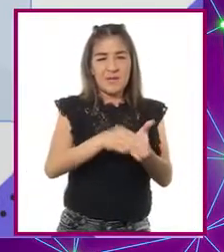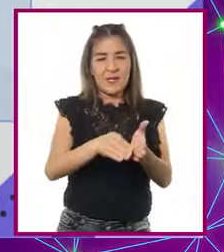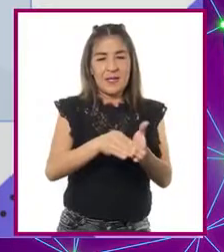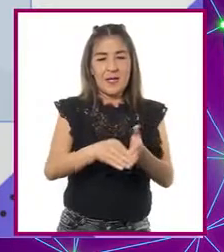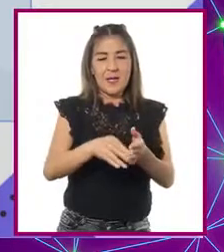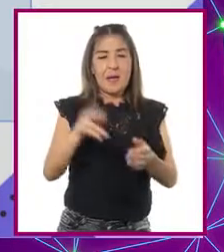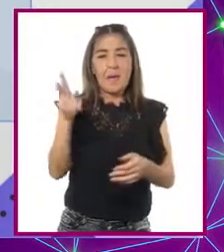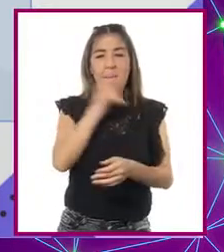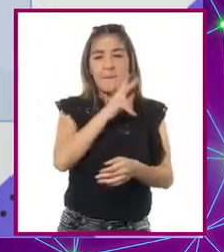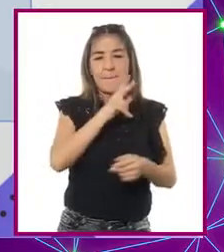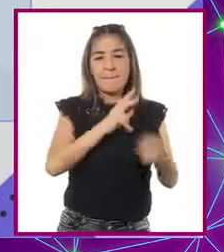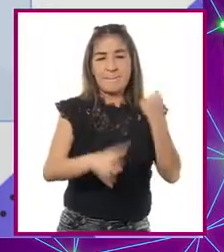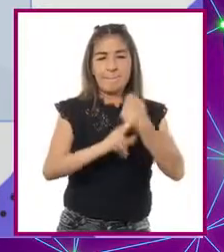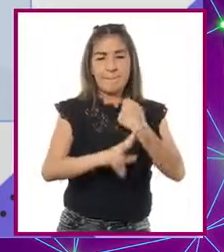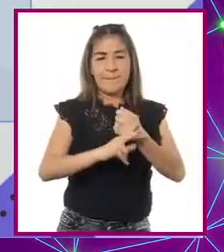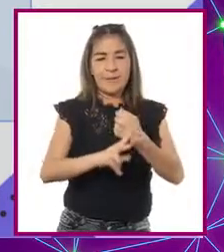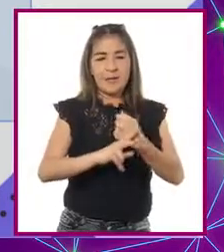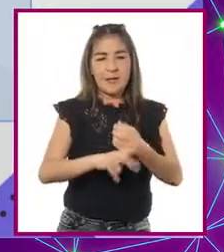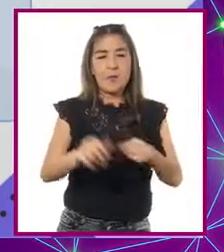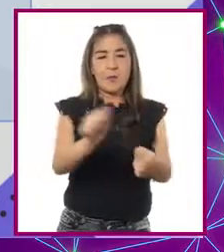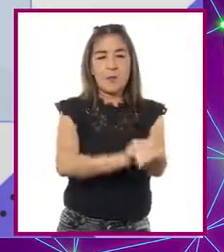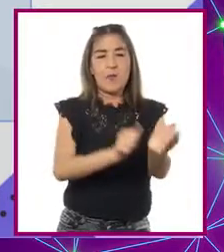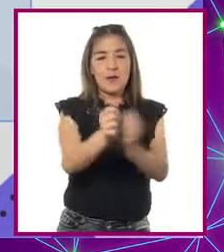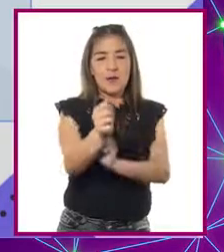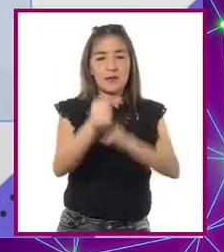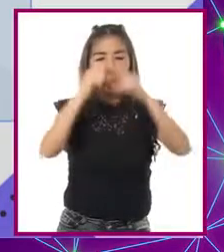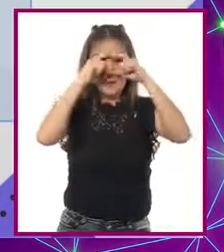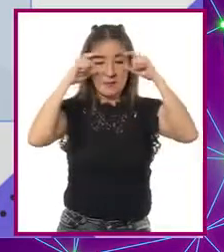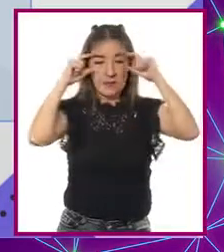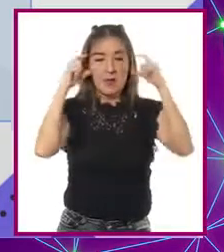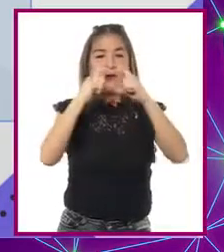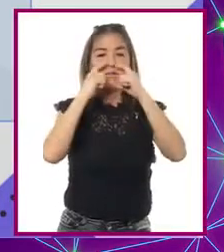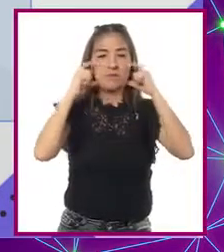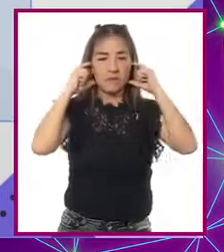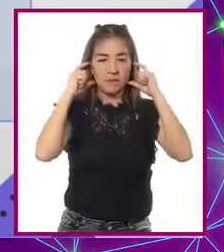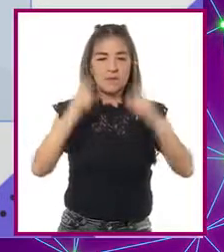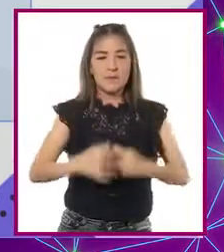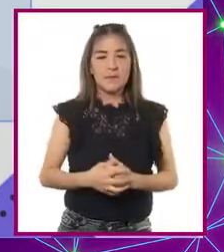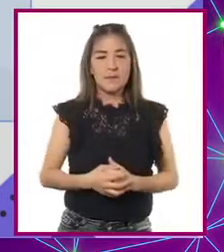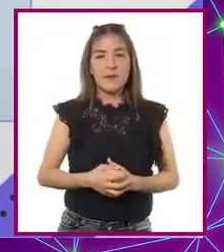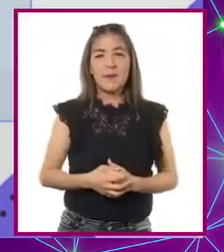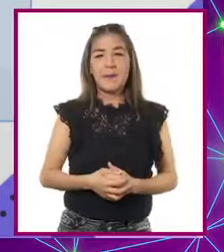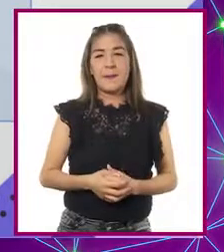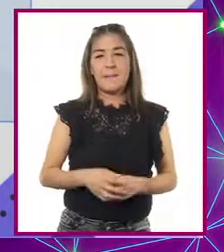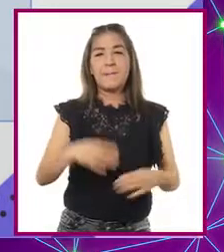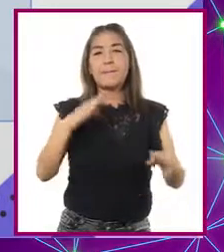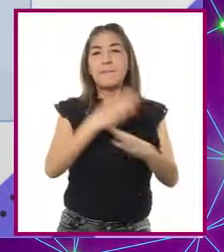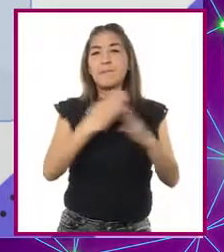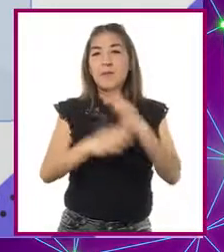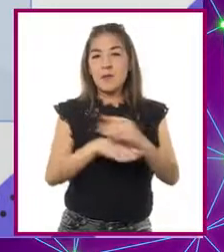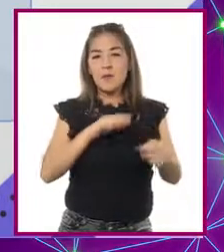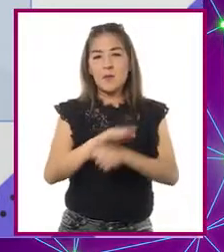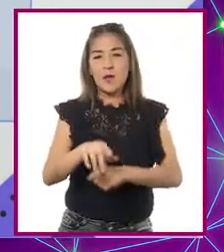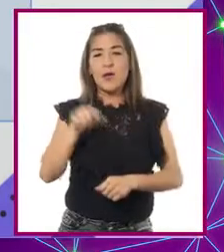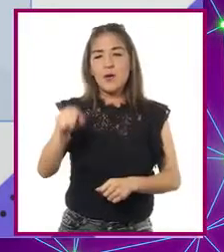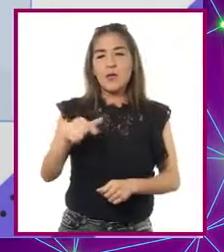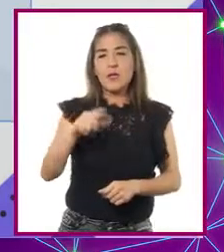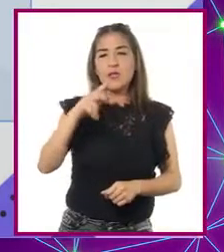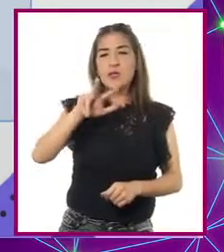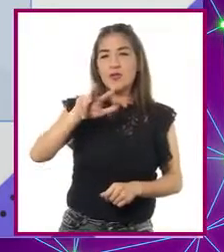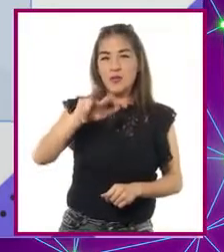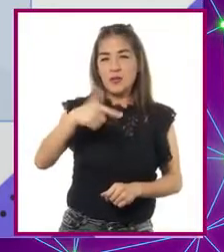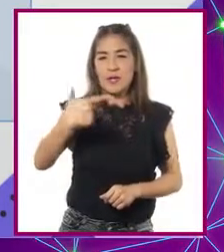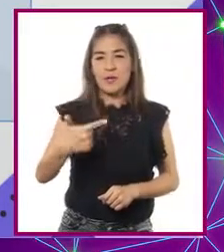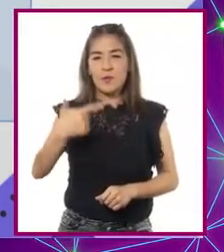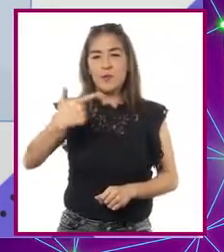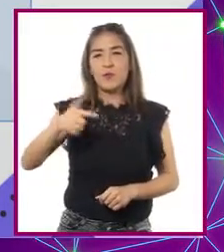vidrio, guantes, lentes, cubrebocas. Reactivos: 18 gramos de glucosa,